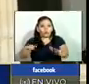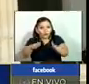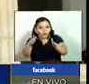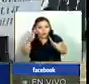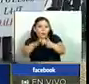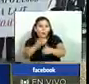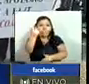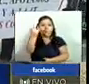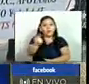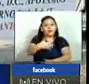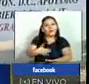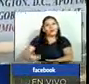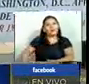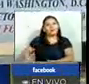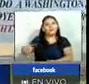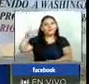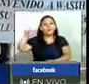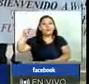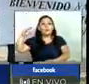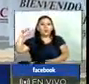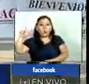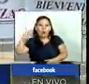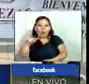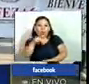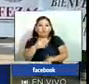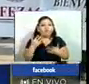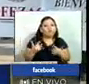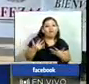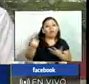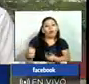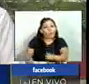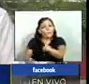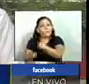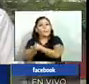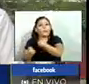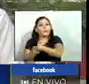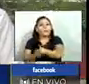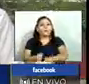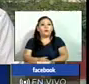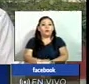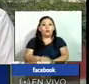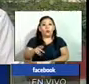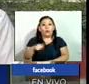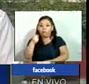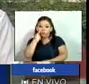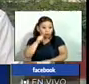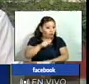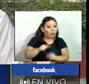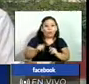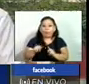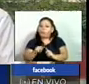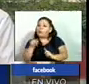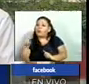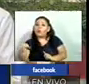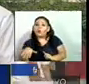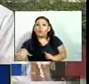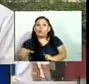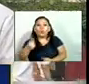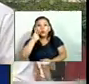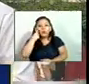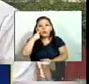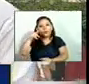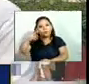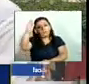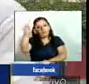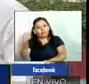Lincoln allí le esperaba un grupo de simpatizantes que le mostró su apoyo otras de las paradas del presidente López Obrador fue aquí en el